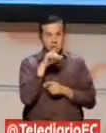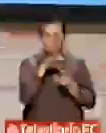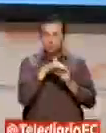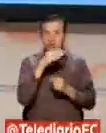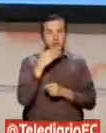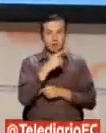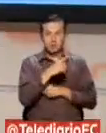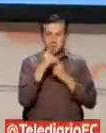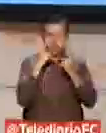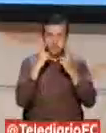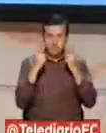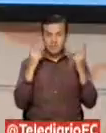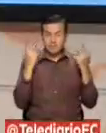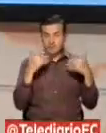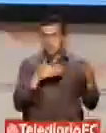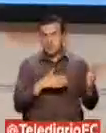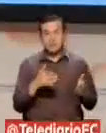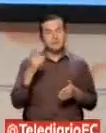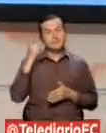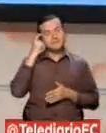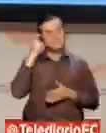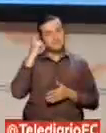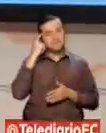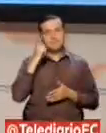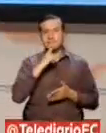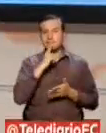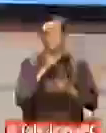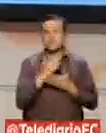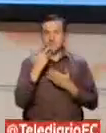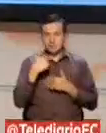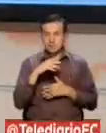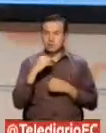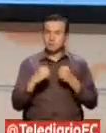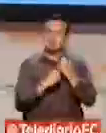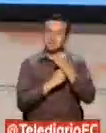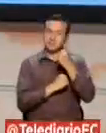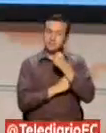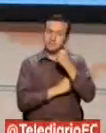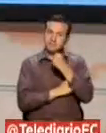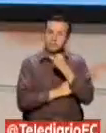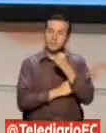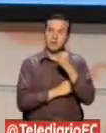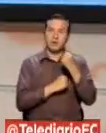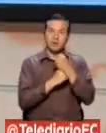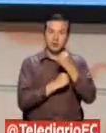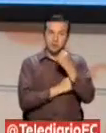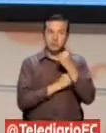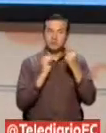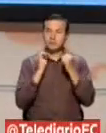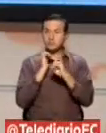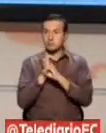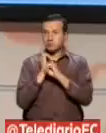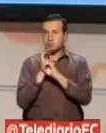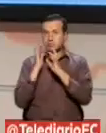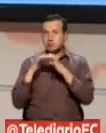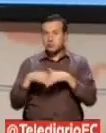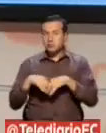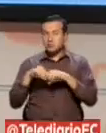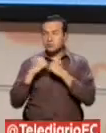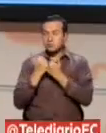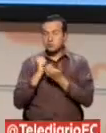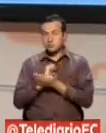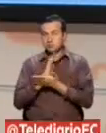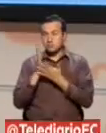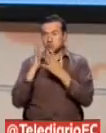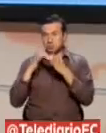cómo. Y a partir de eso me parece que se puede solidificar o de alguna manera destruir la institucionalidad de la Asamblea. Por